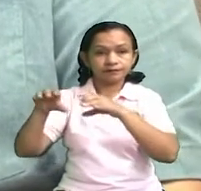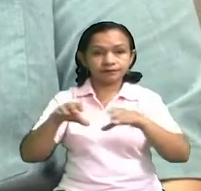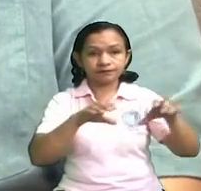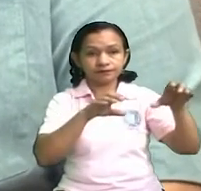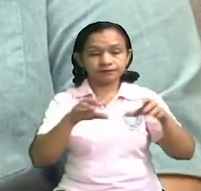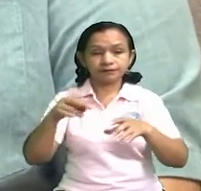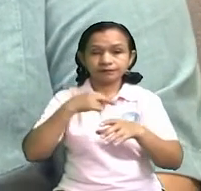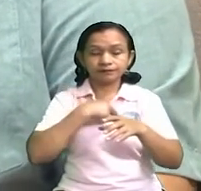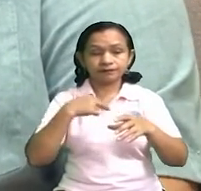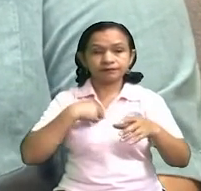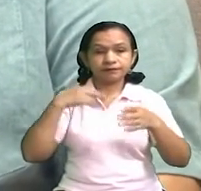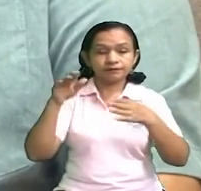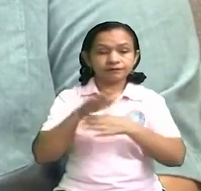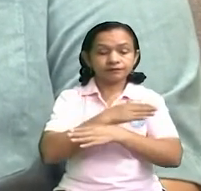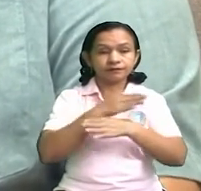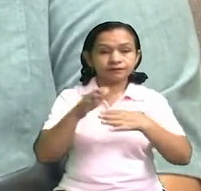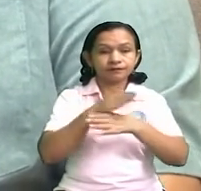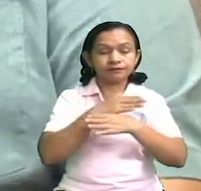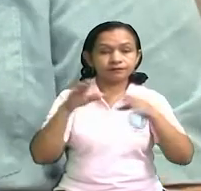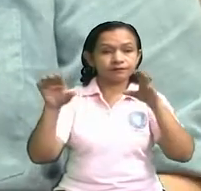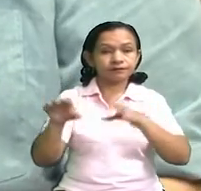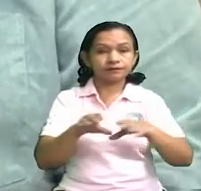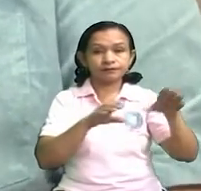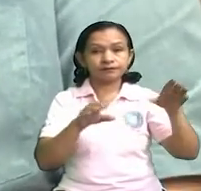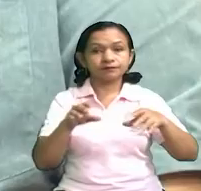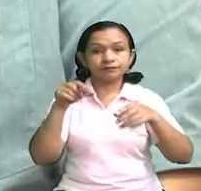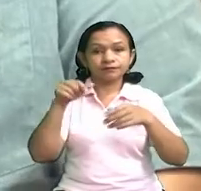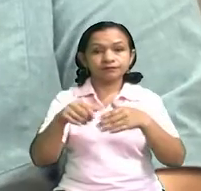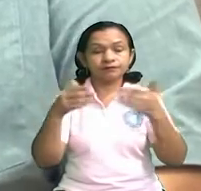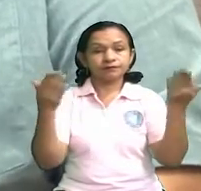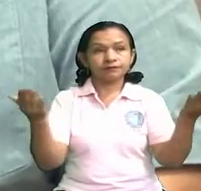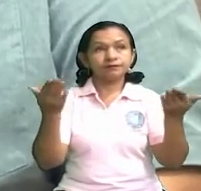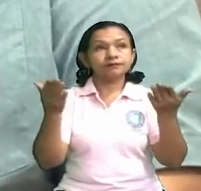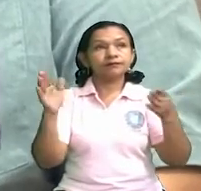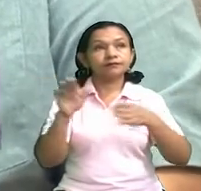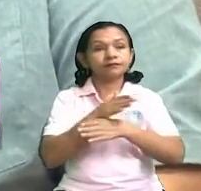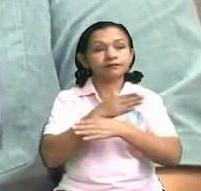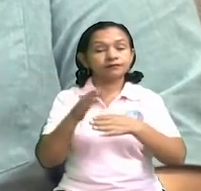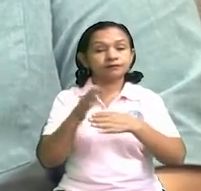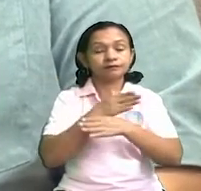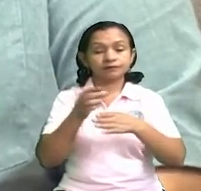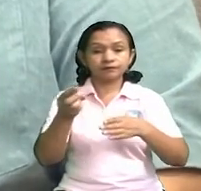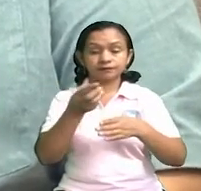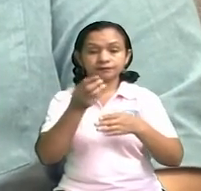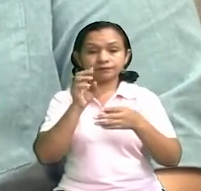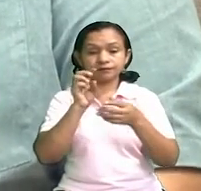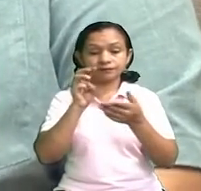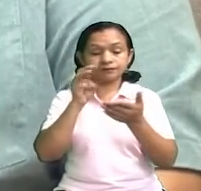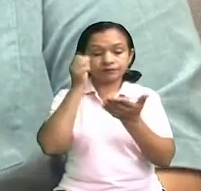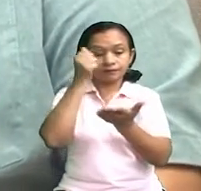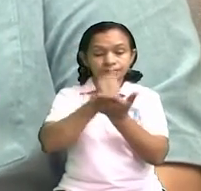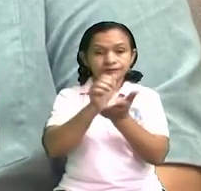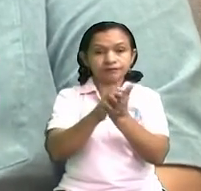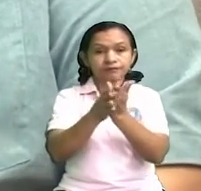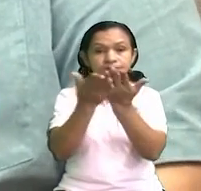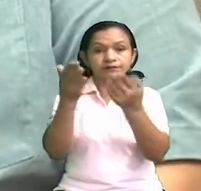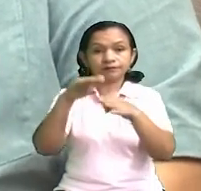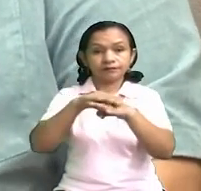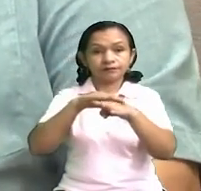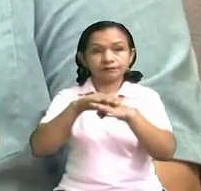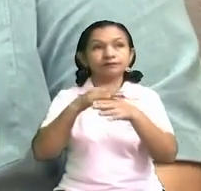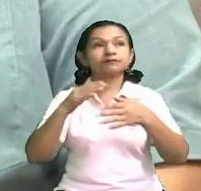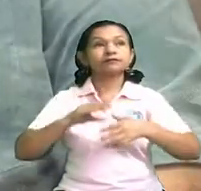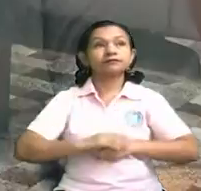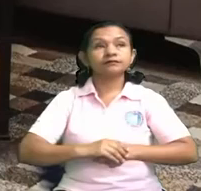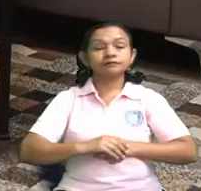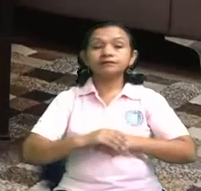para atender a las distintas nacionalidades en el caso de la Dirección General de Migración y Extranjería. Y